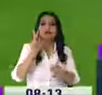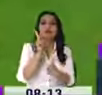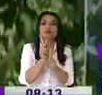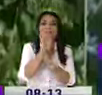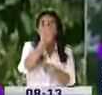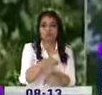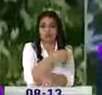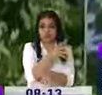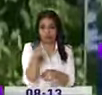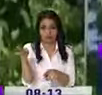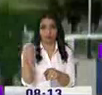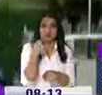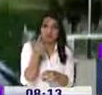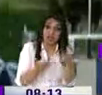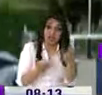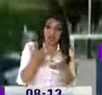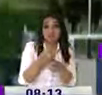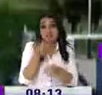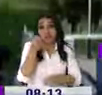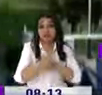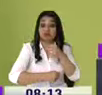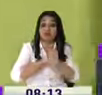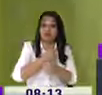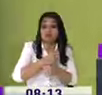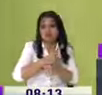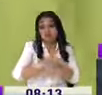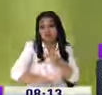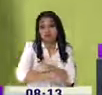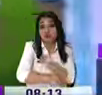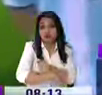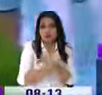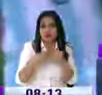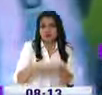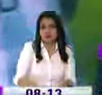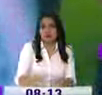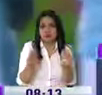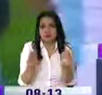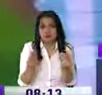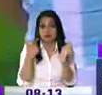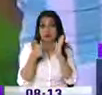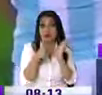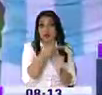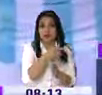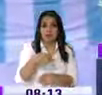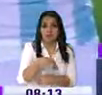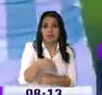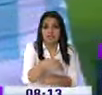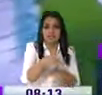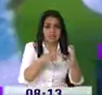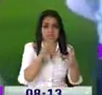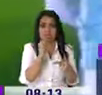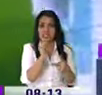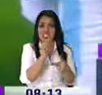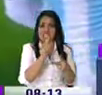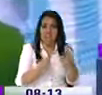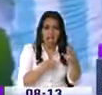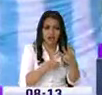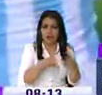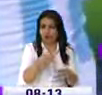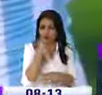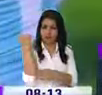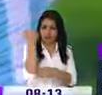Se especula que la FIFA podría perder exorbitantes cantidades de dinero si es que figuras como Messi, Mascherano, Paulo Dybala, entre otros,